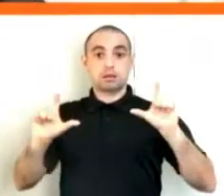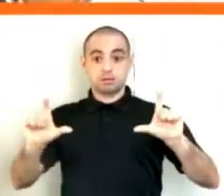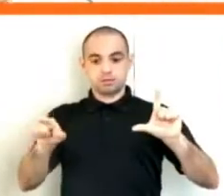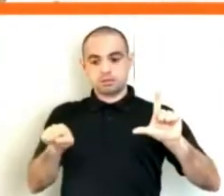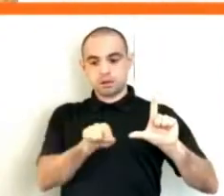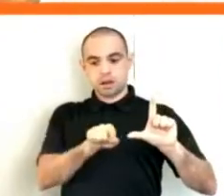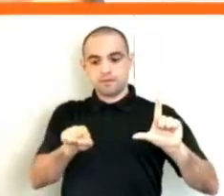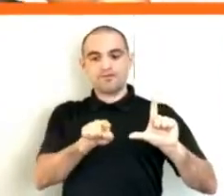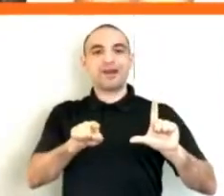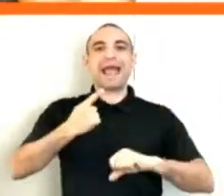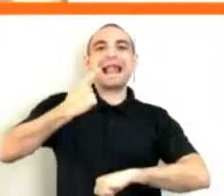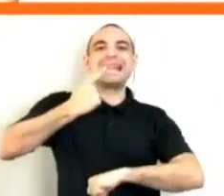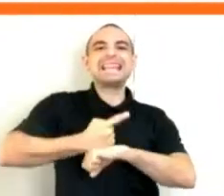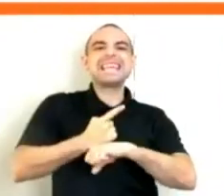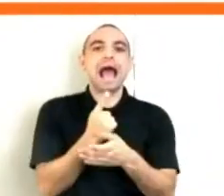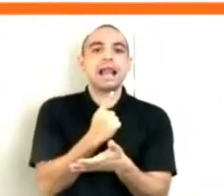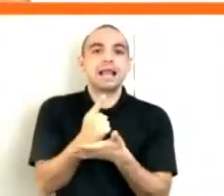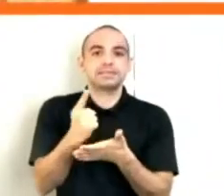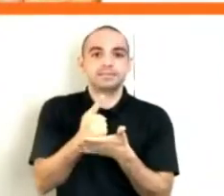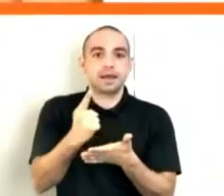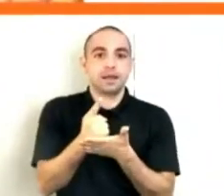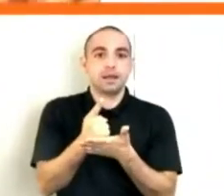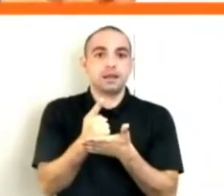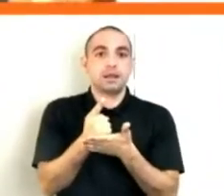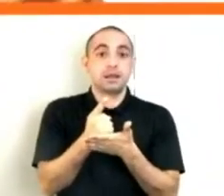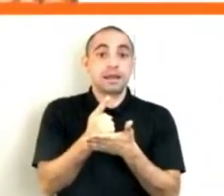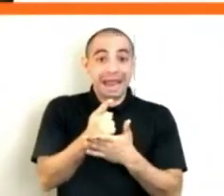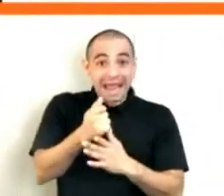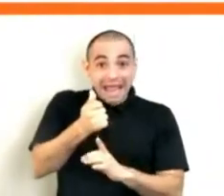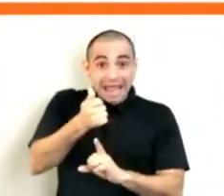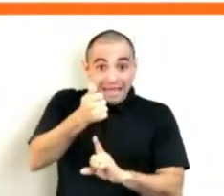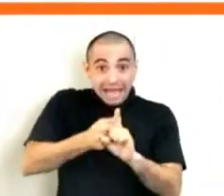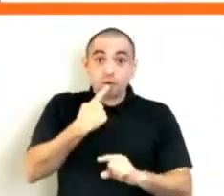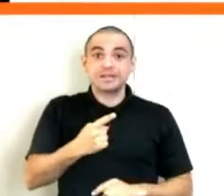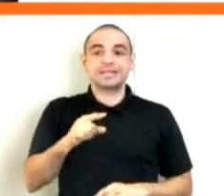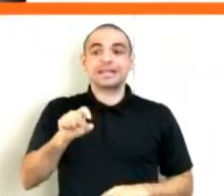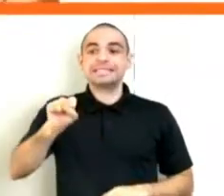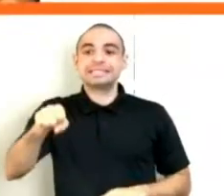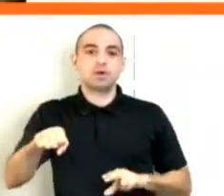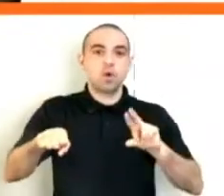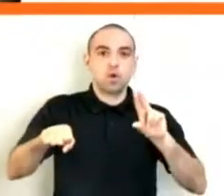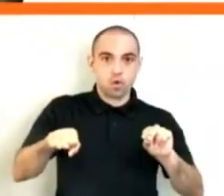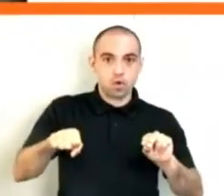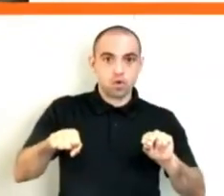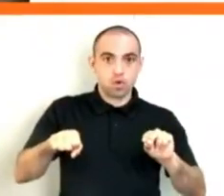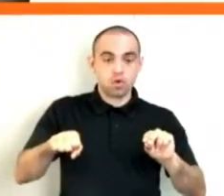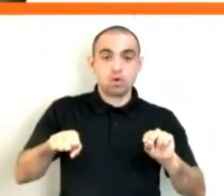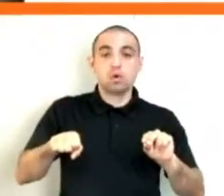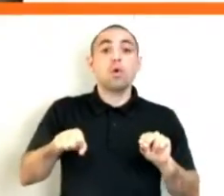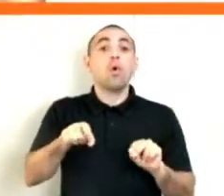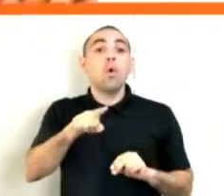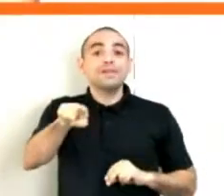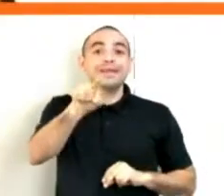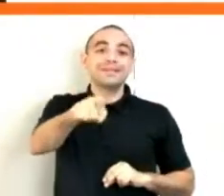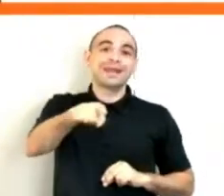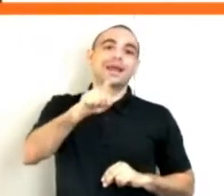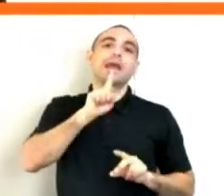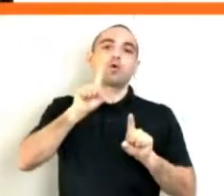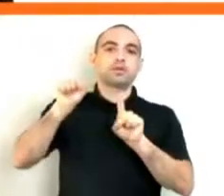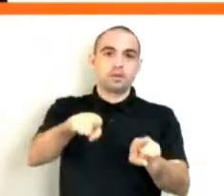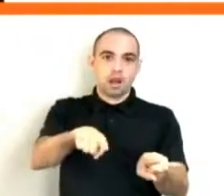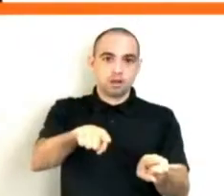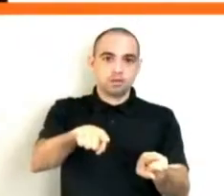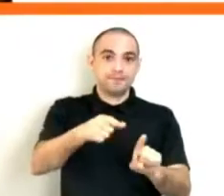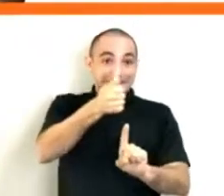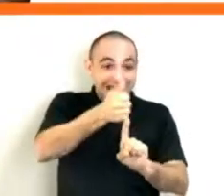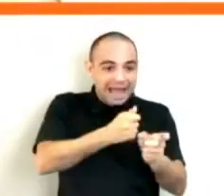la fecha de las semanas, y en cada fecha de esa semana le va a aparecer sí o no por cada semana. O sea que usted tiene que contestar esa pregunta para cada semana